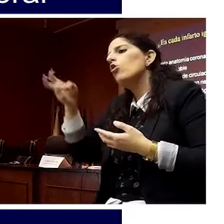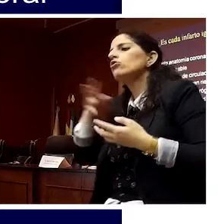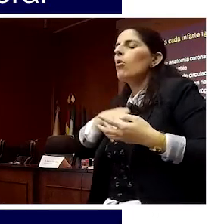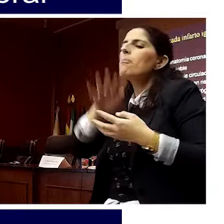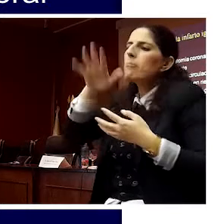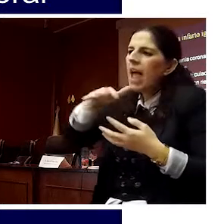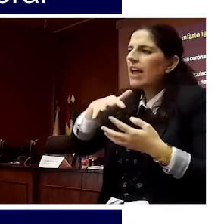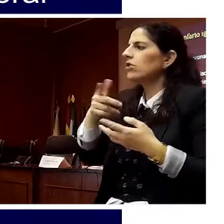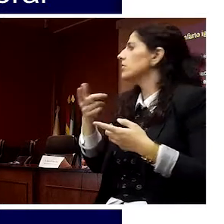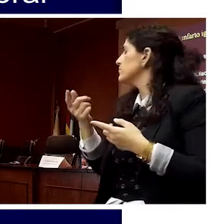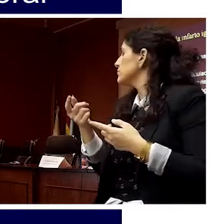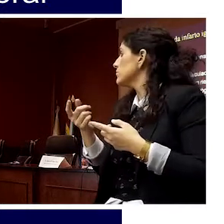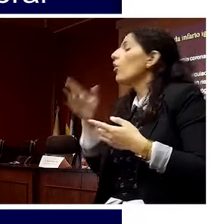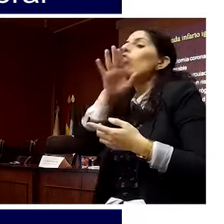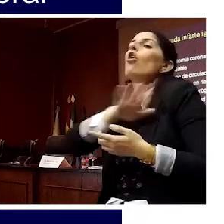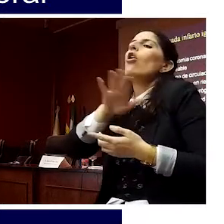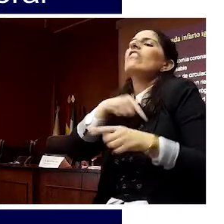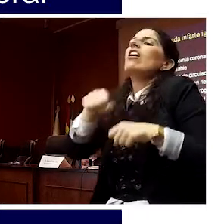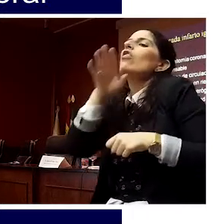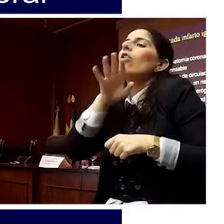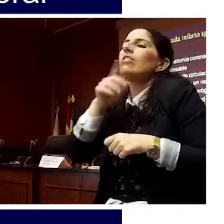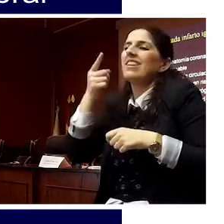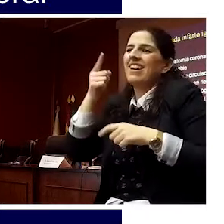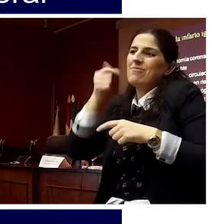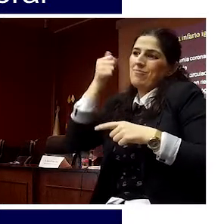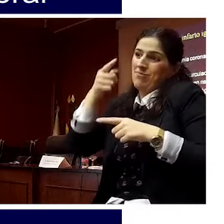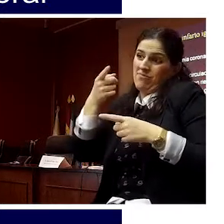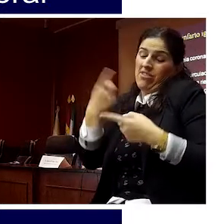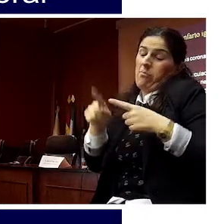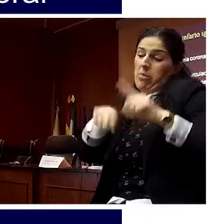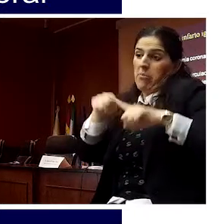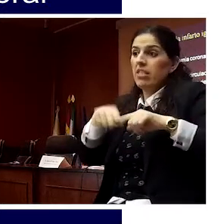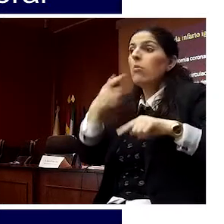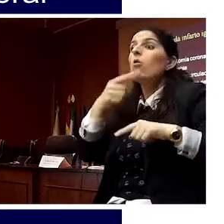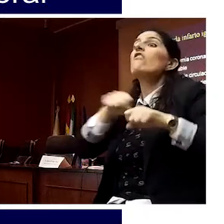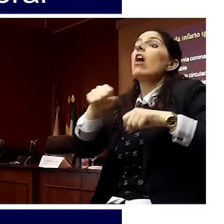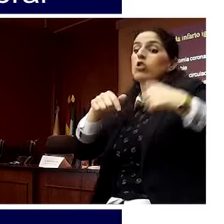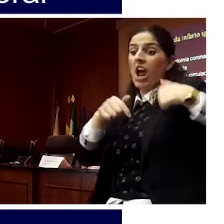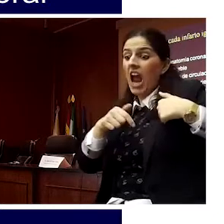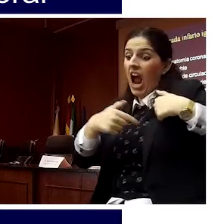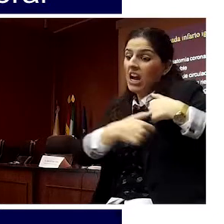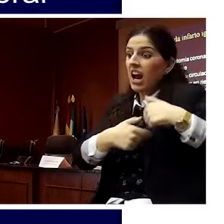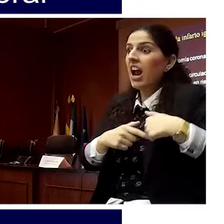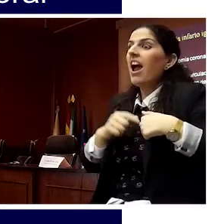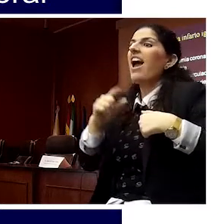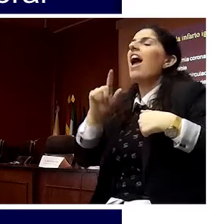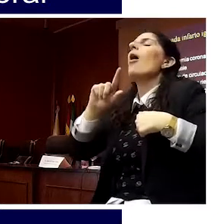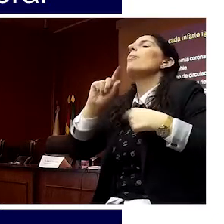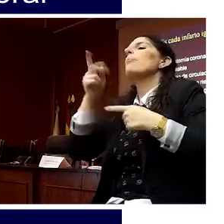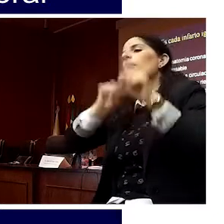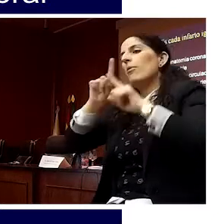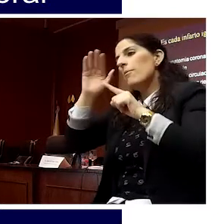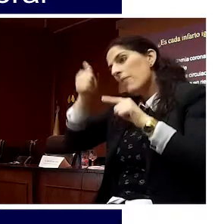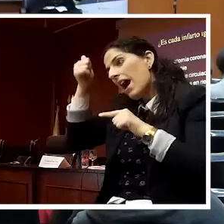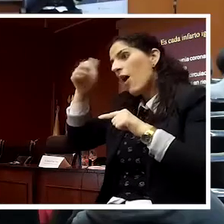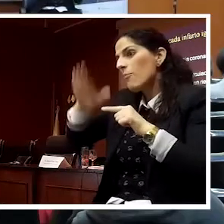territorio. Puede haber diferentes territorios en riesgo, puede haber o no circulación colateral y este dato